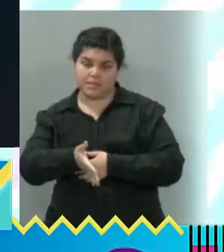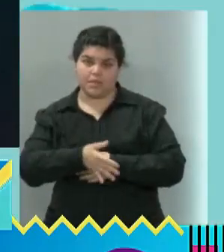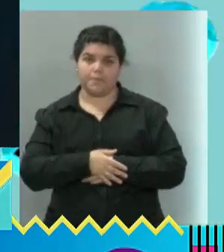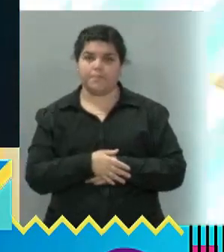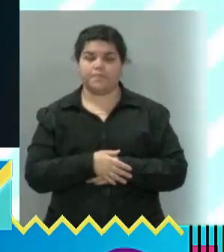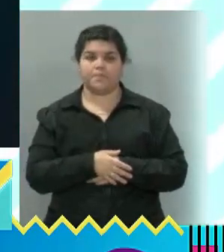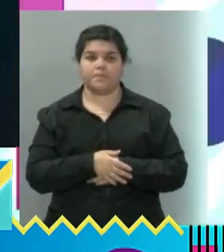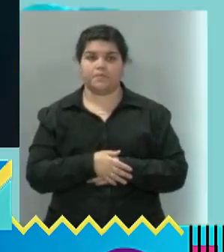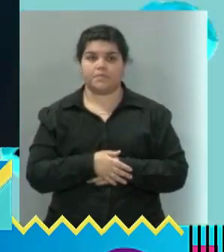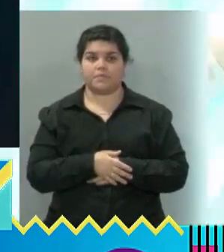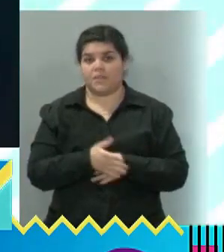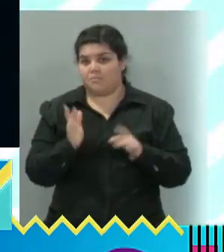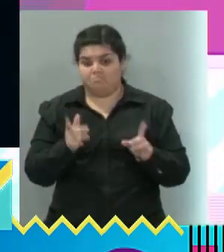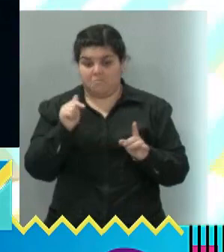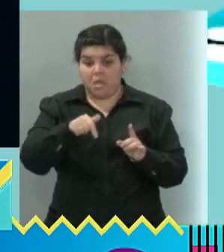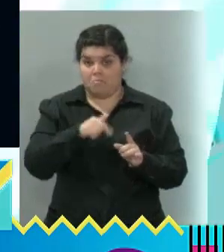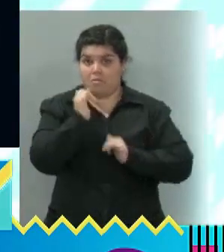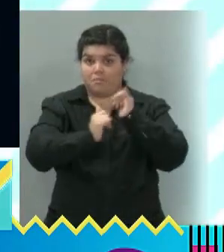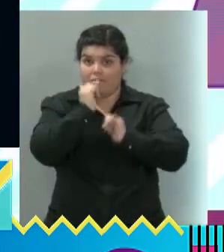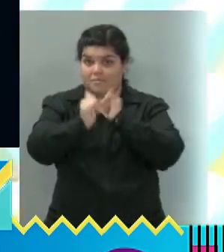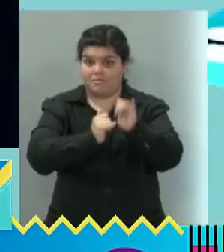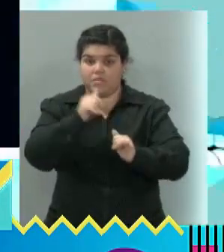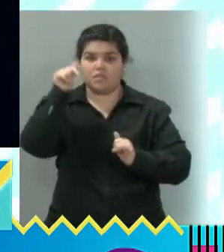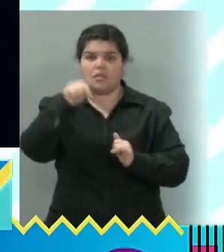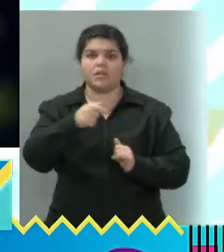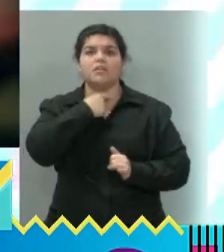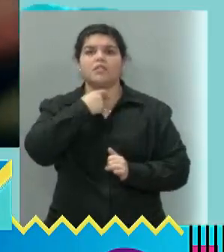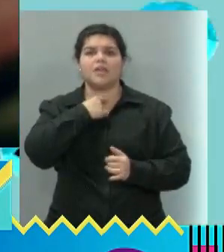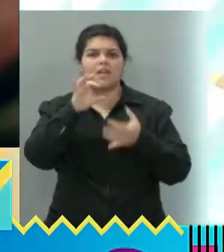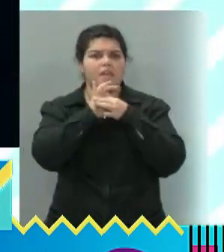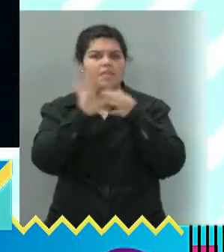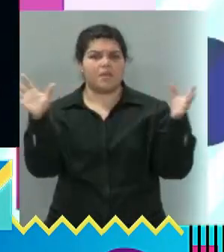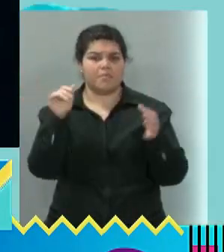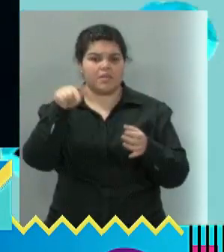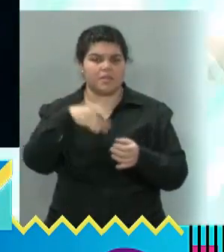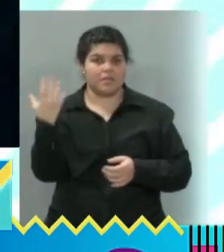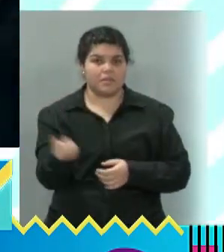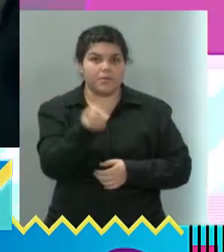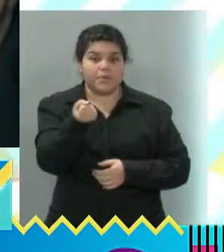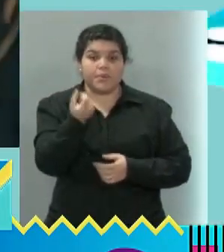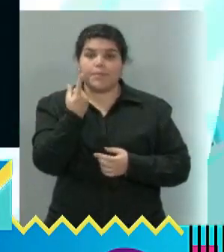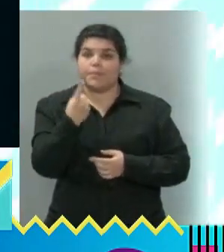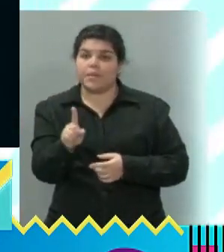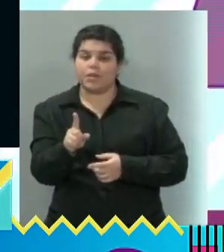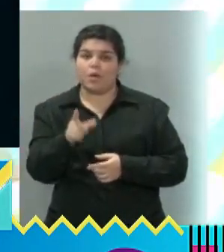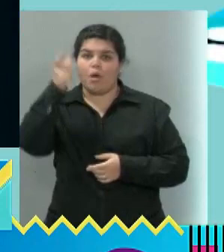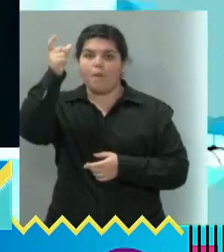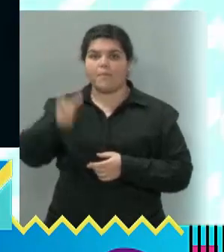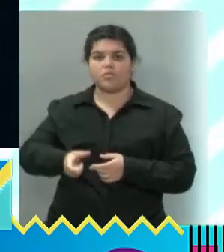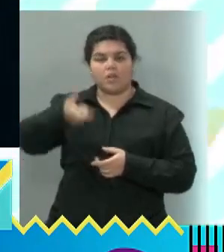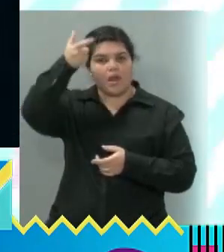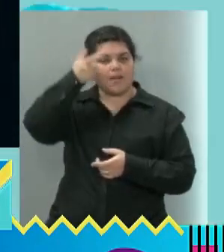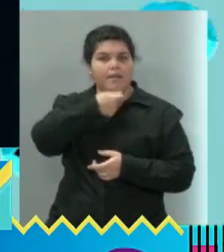esta situación, ante esto, se va a buscar declarar la independencia, pero el regreso de Fernando al